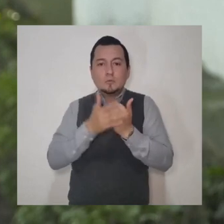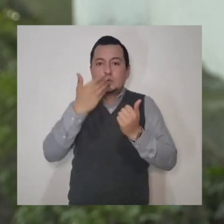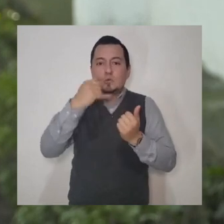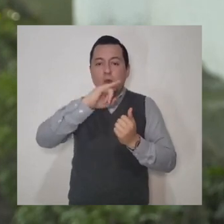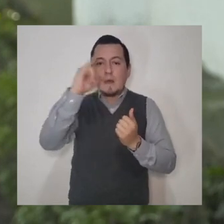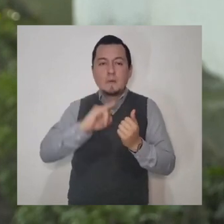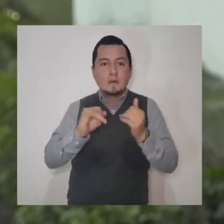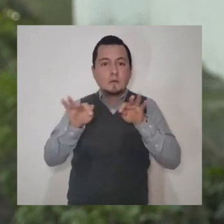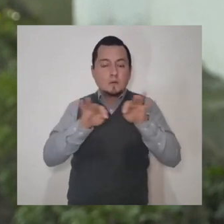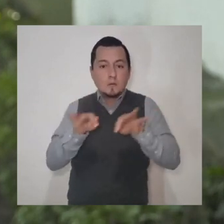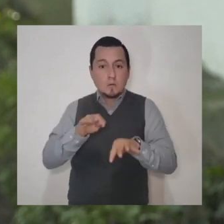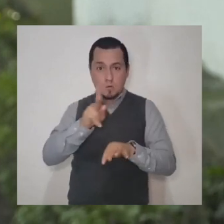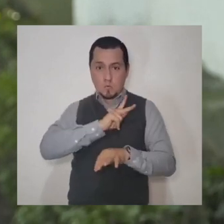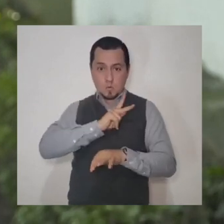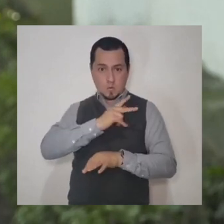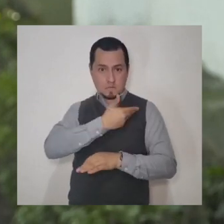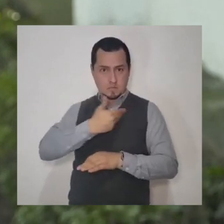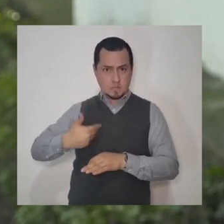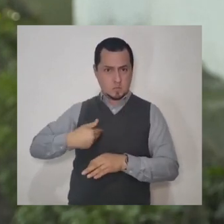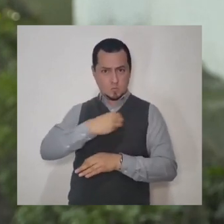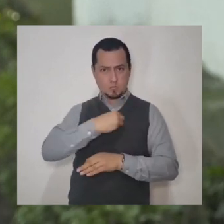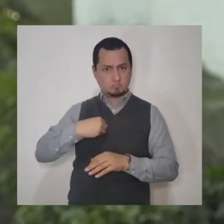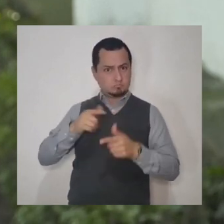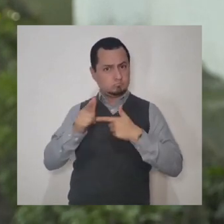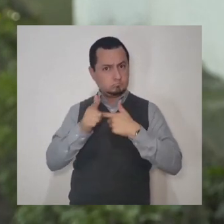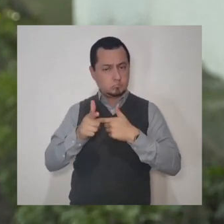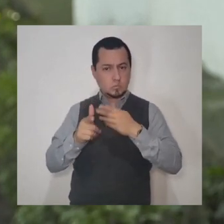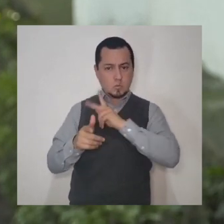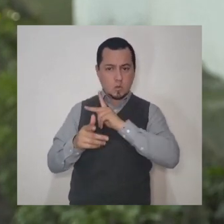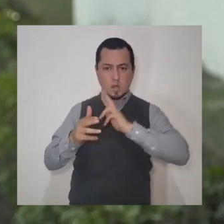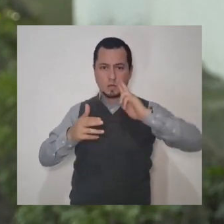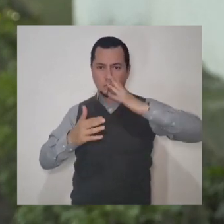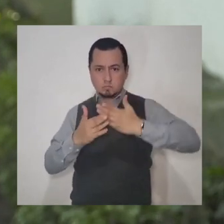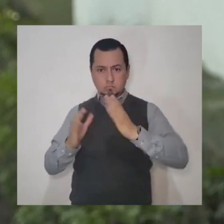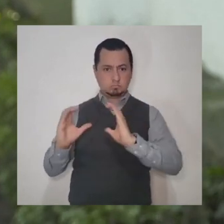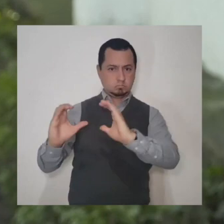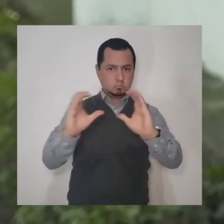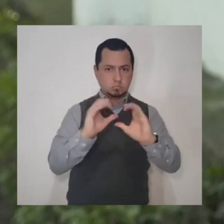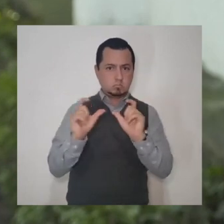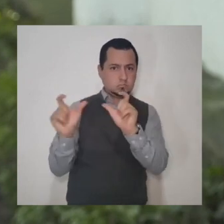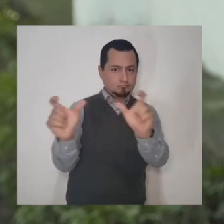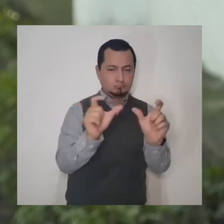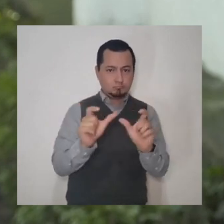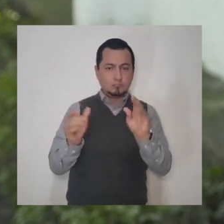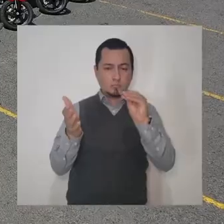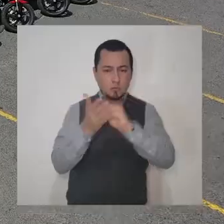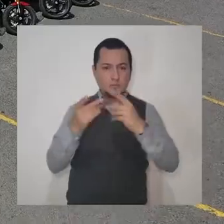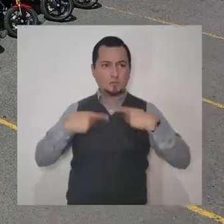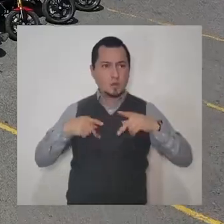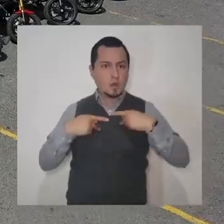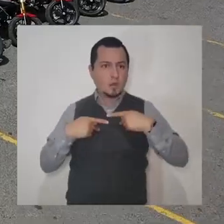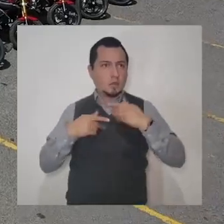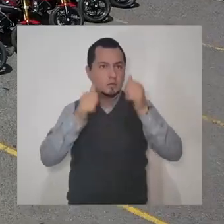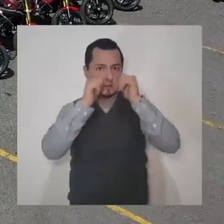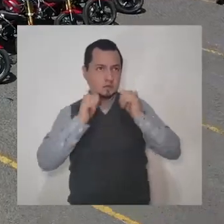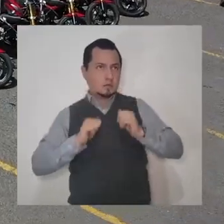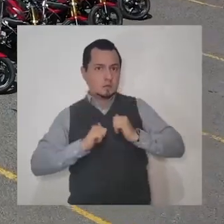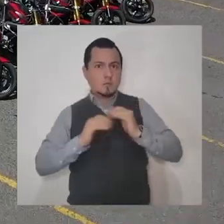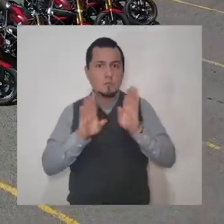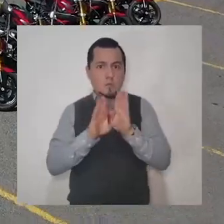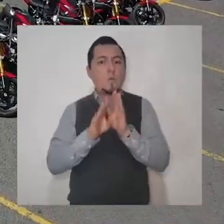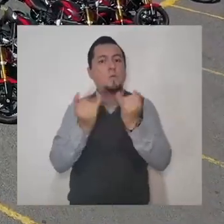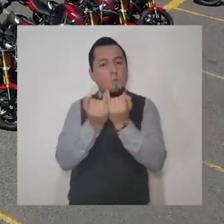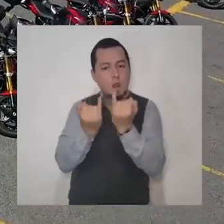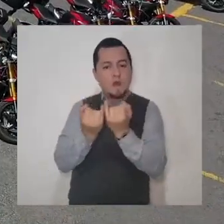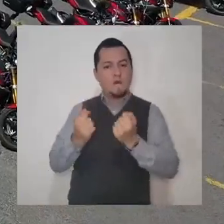Los municipios tenemos la obligación de brindar seguridad a la ciudadanía, a nuestros gobernados, y bueno, con este apoyo nos va a permitir